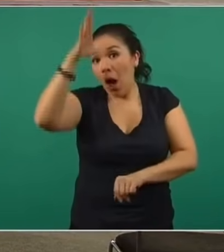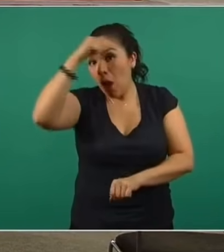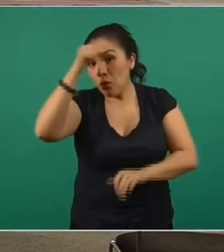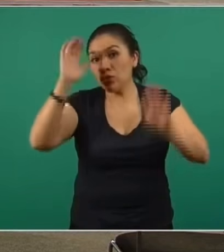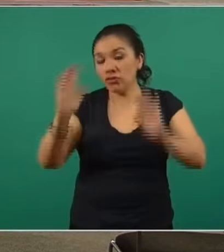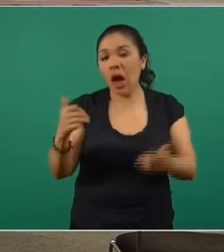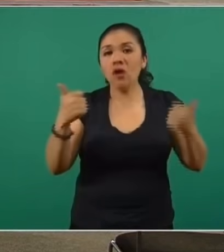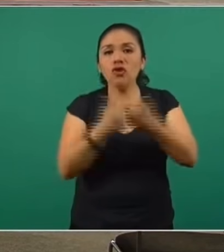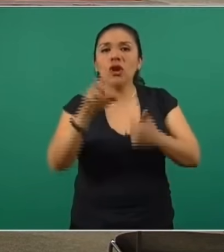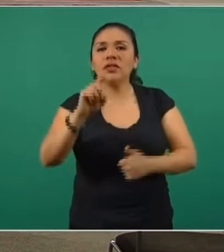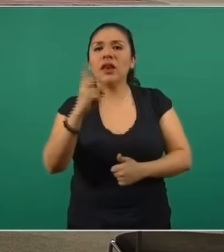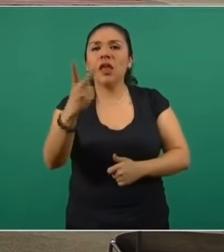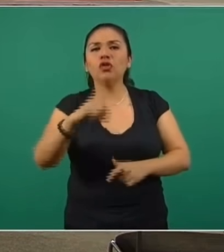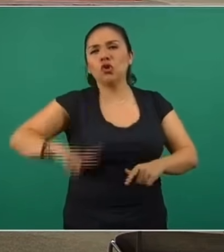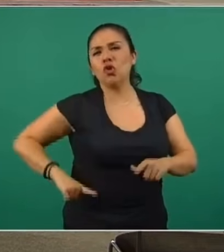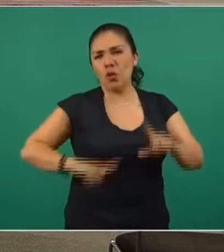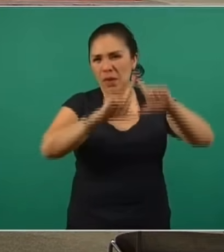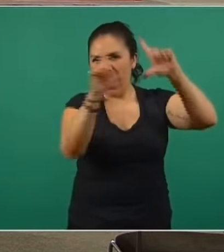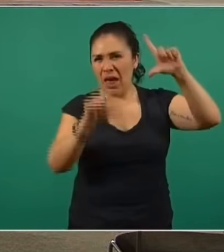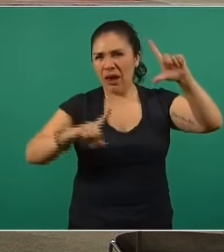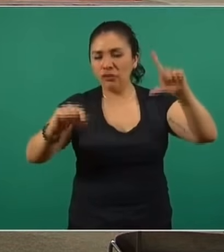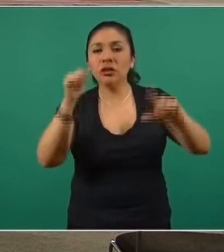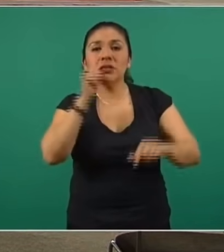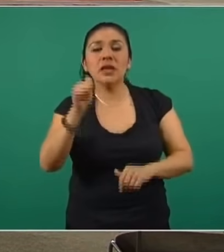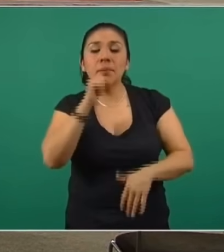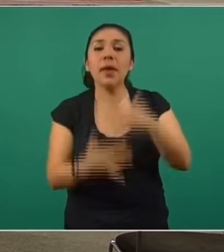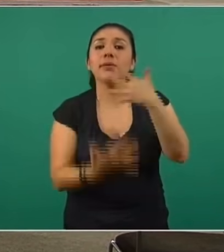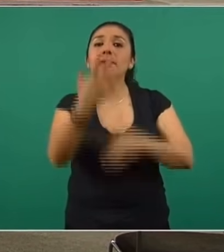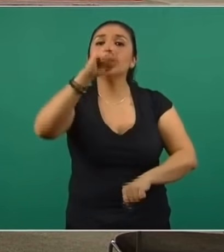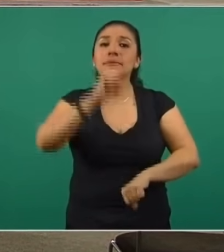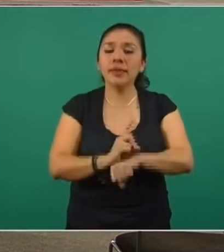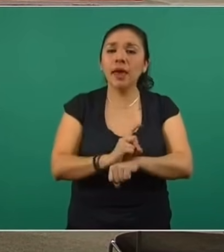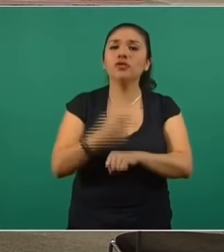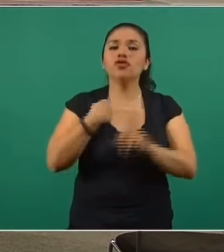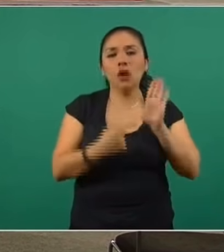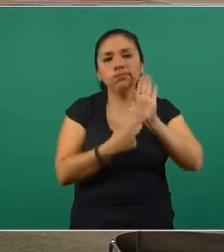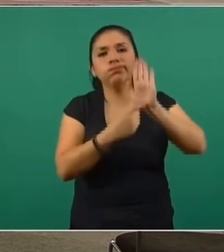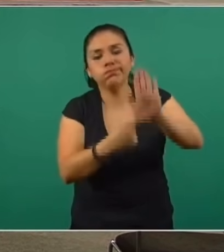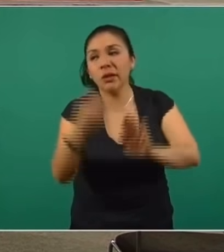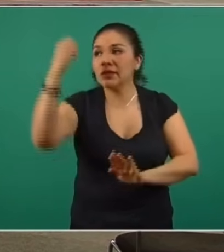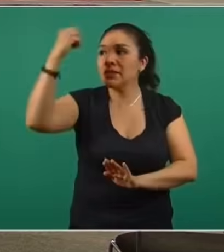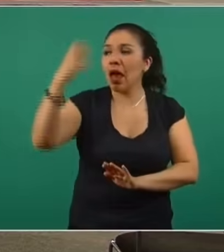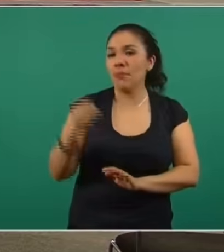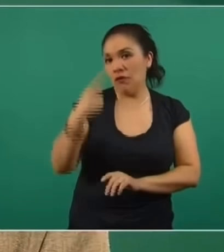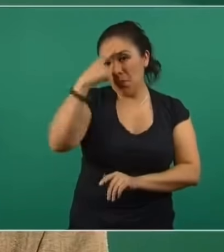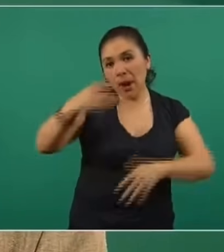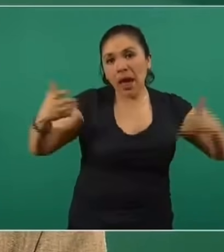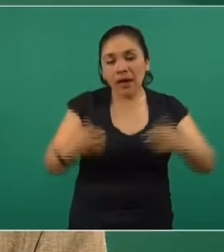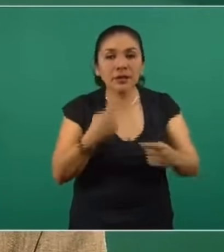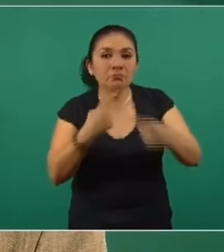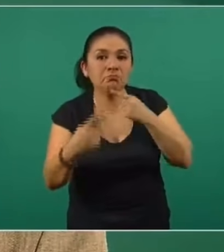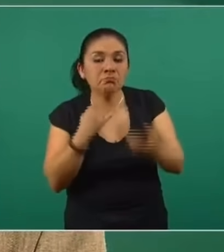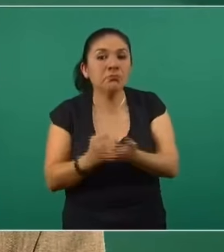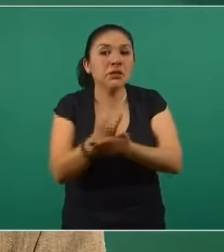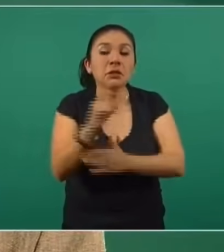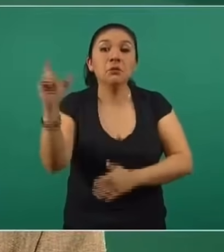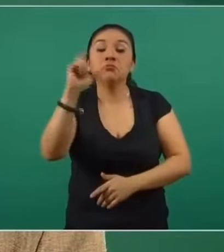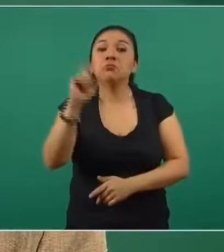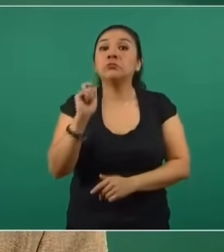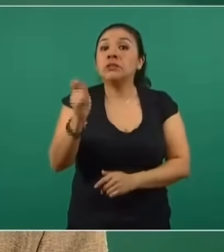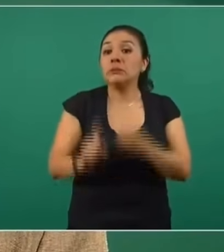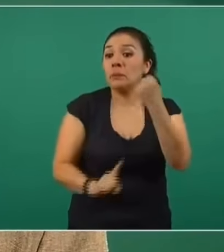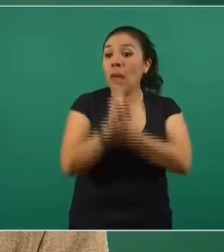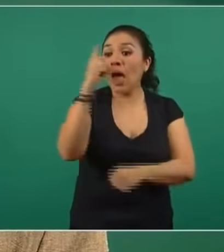los 32 gobiernos estatales es que cada 15 días se presenta al público para tomar decisiones en caso de que sea necesario